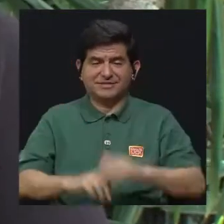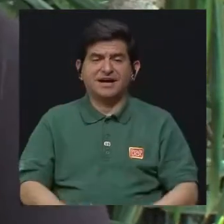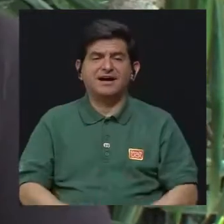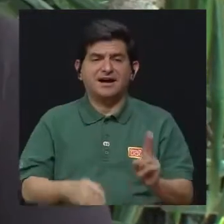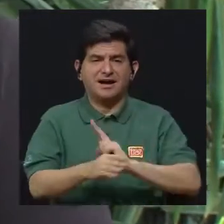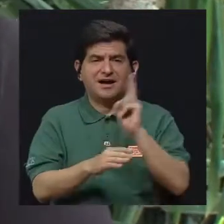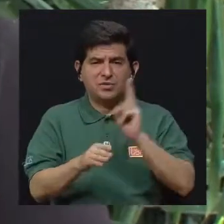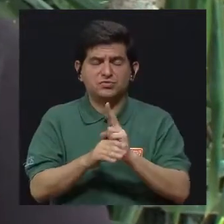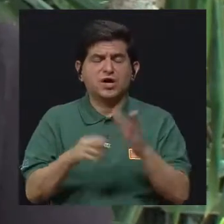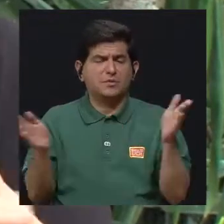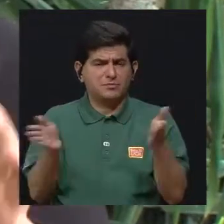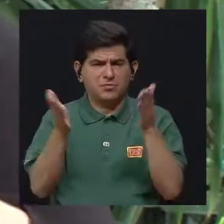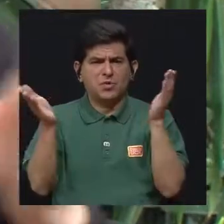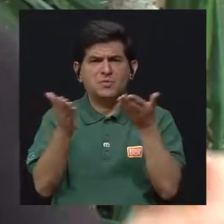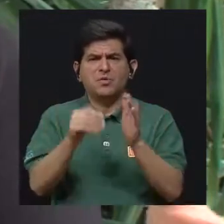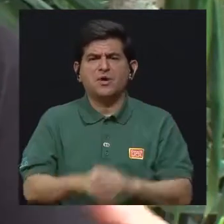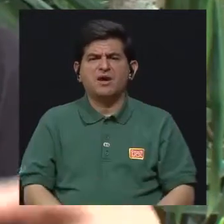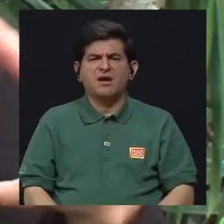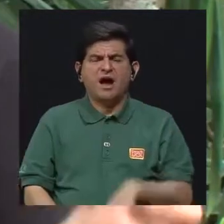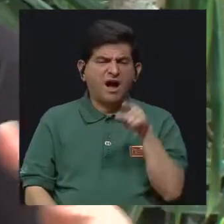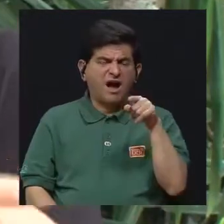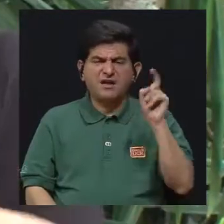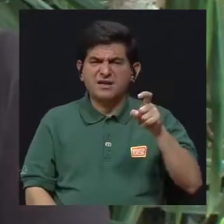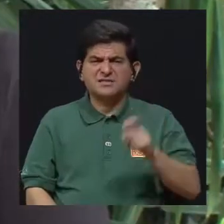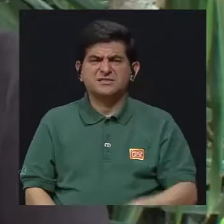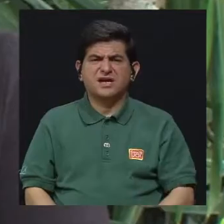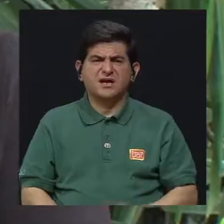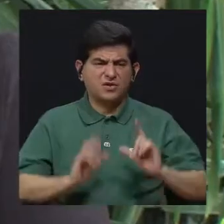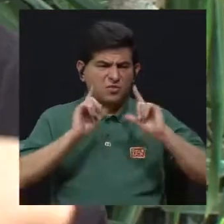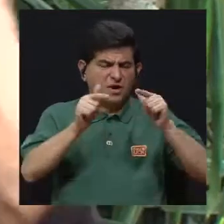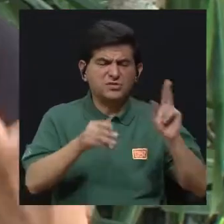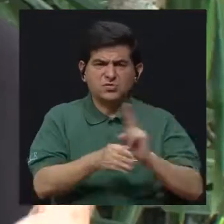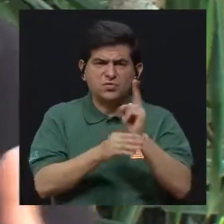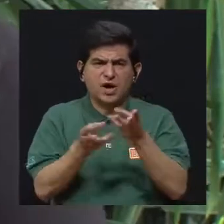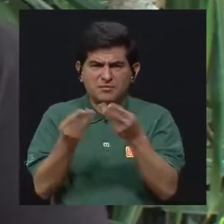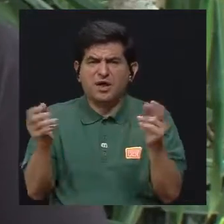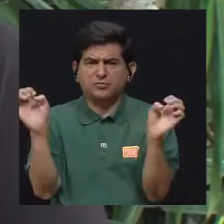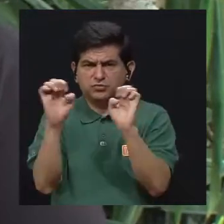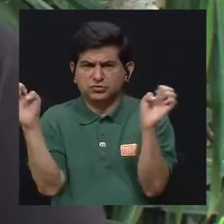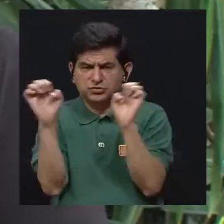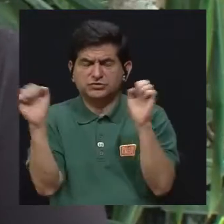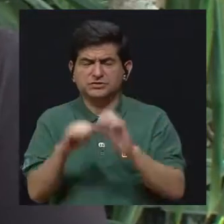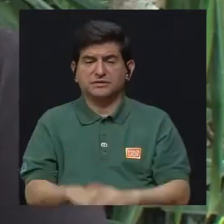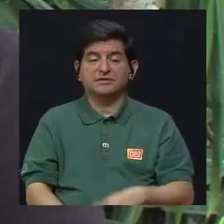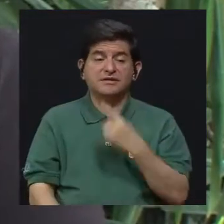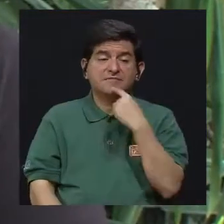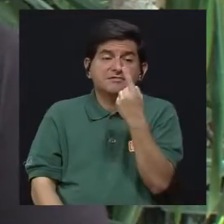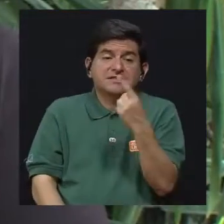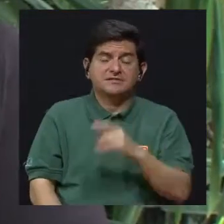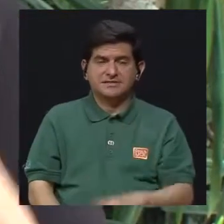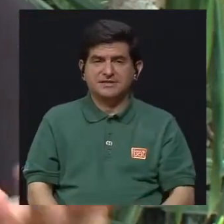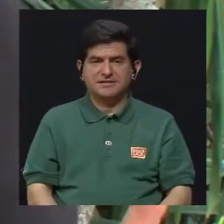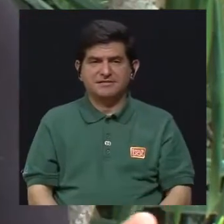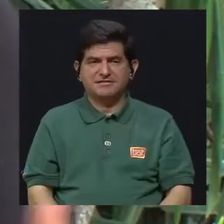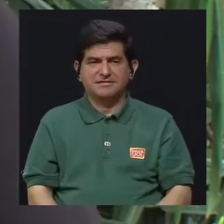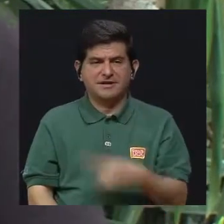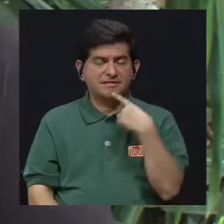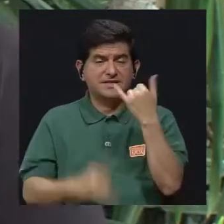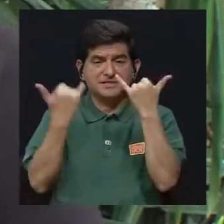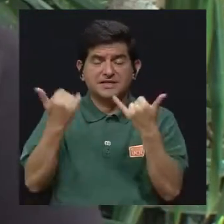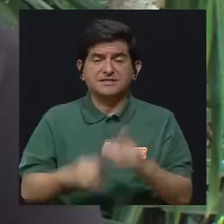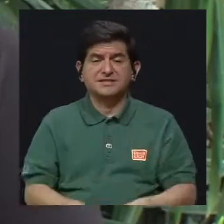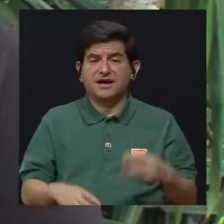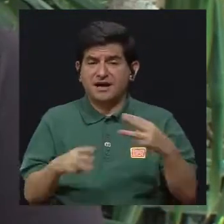que utilizan para promover, bueno, vamos a utilizar los residuos para producir energía, nos dicen. Le han dicho eso a